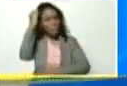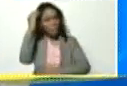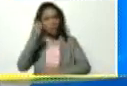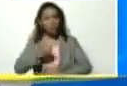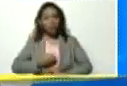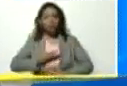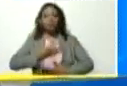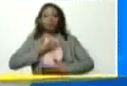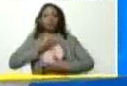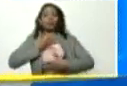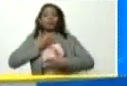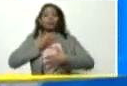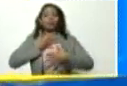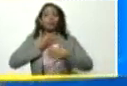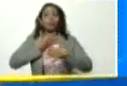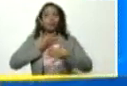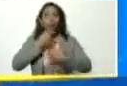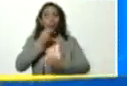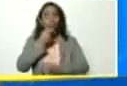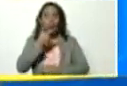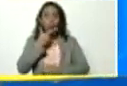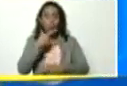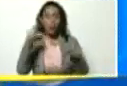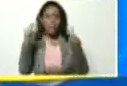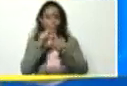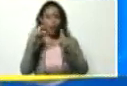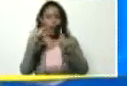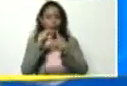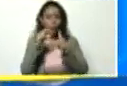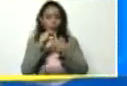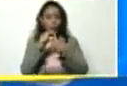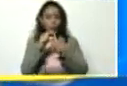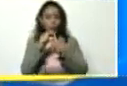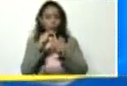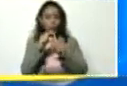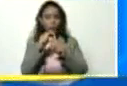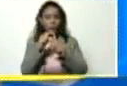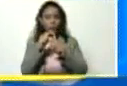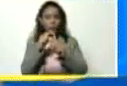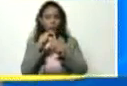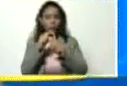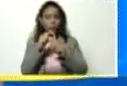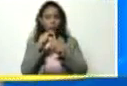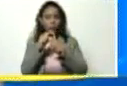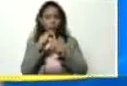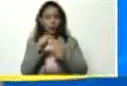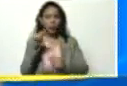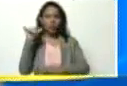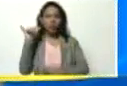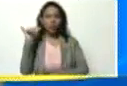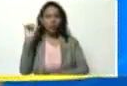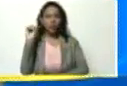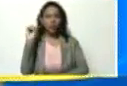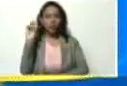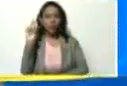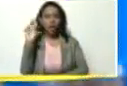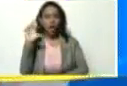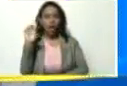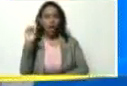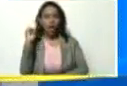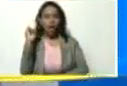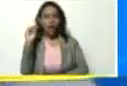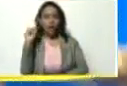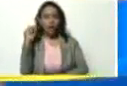inspirado en las hermosísimas palabras de Yorleinis Nailet